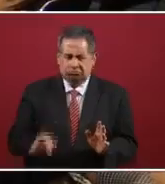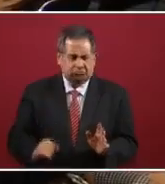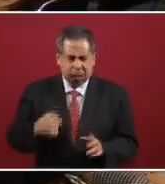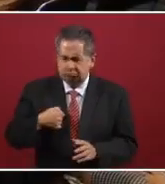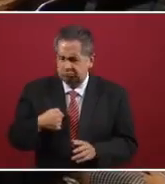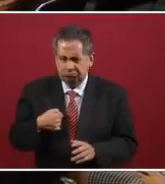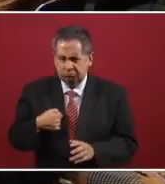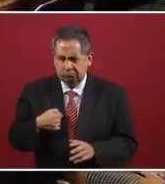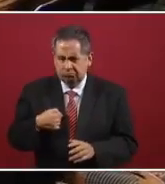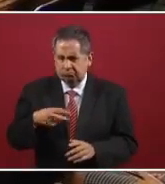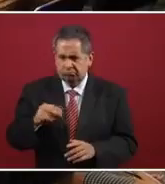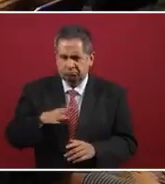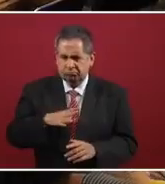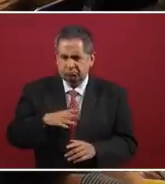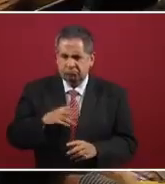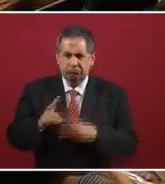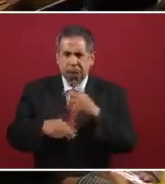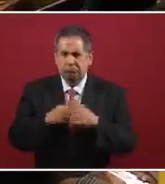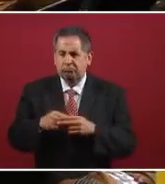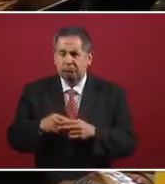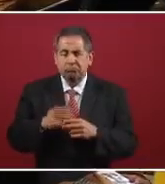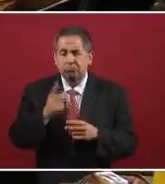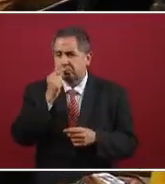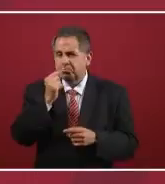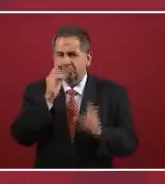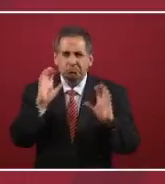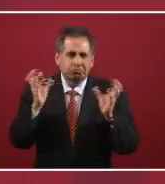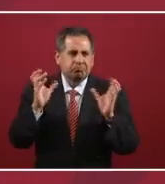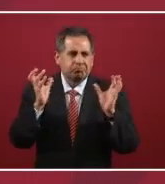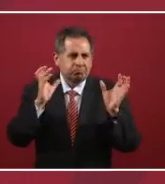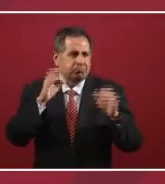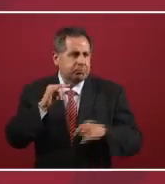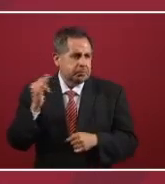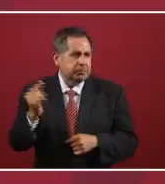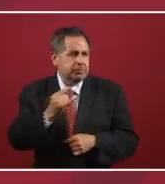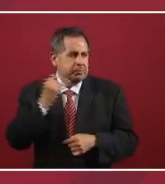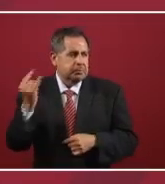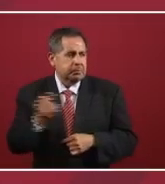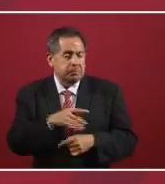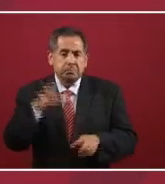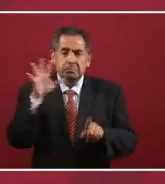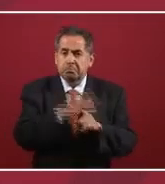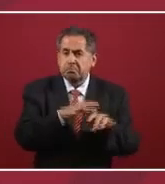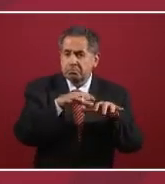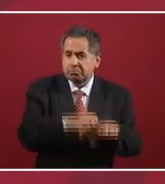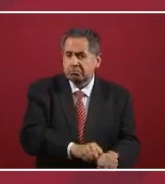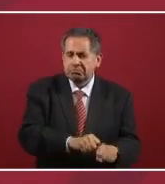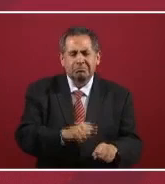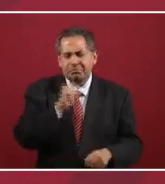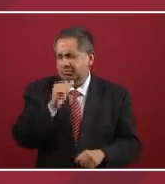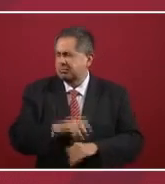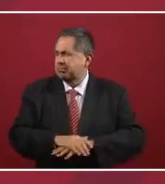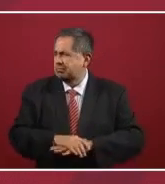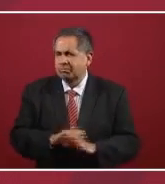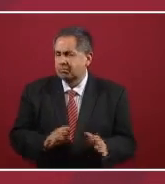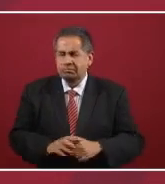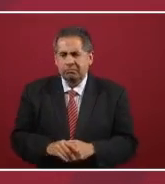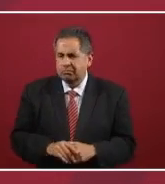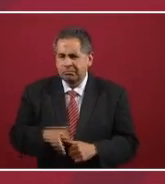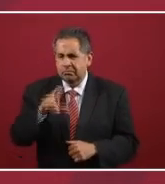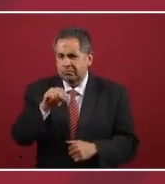No vamos a hacer razias, no van a llevarse a